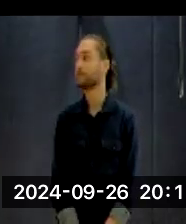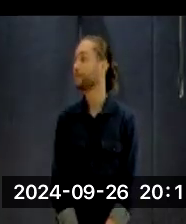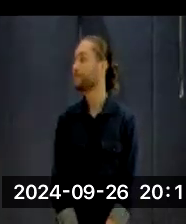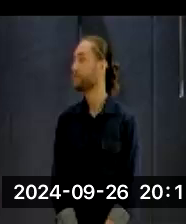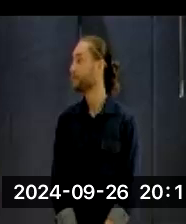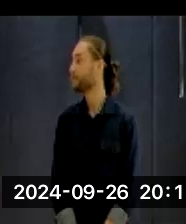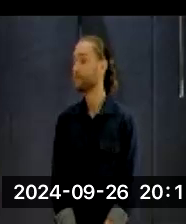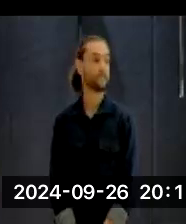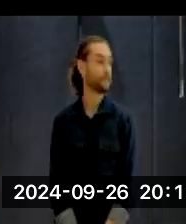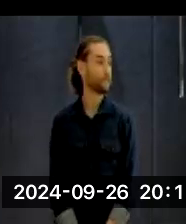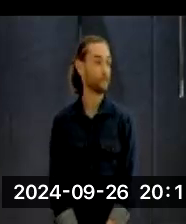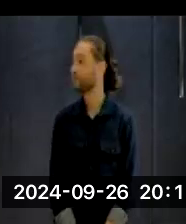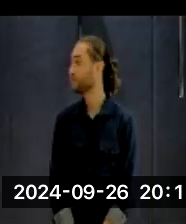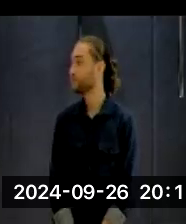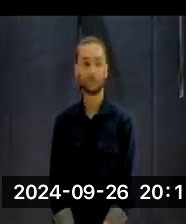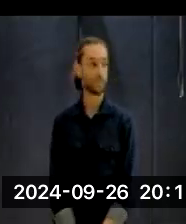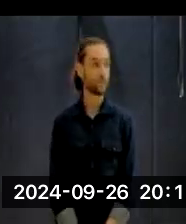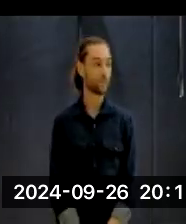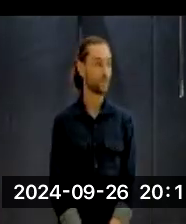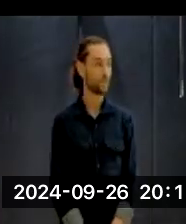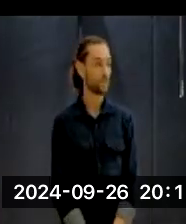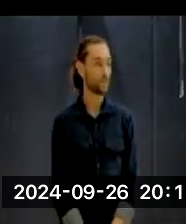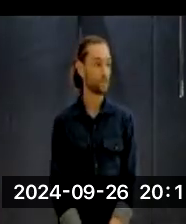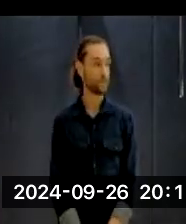Do we have a translation?